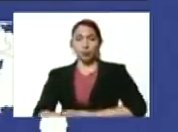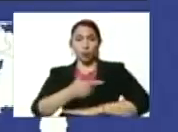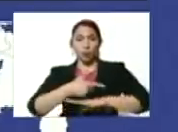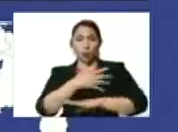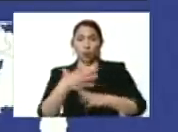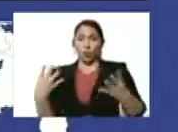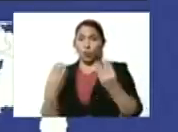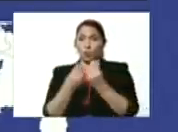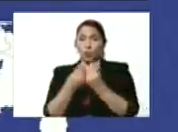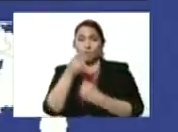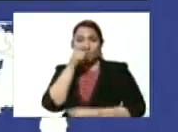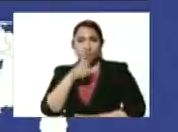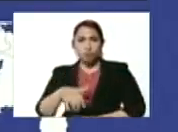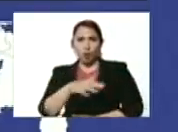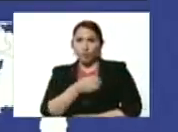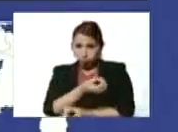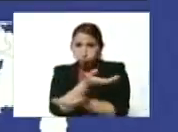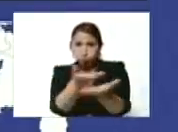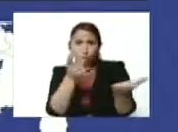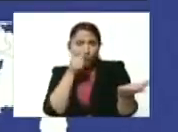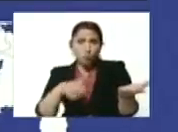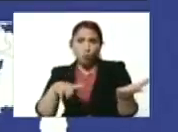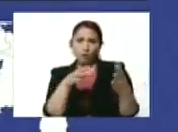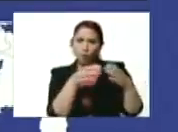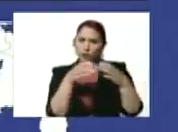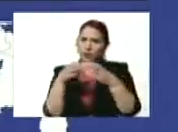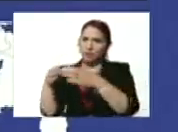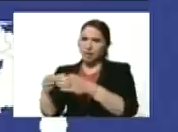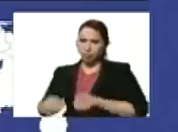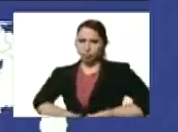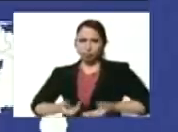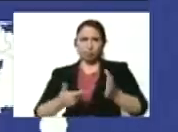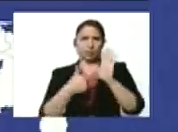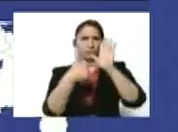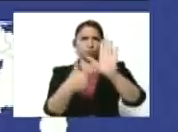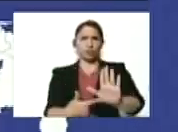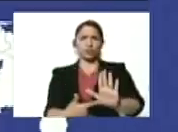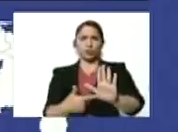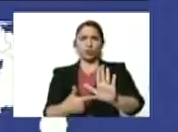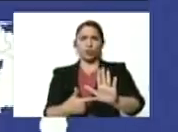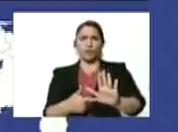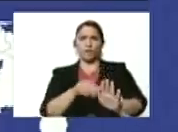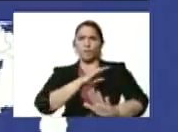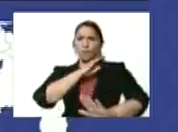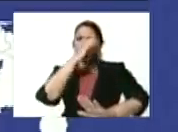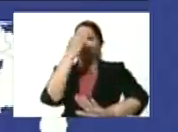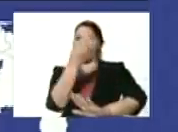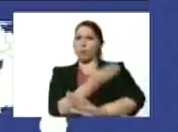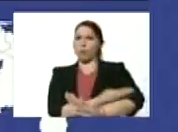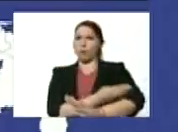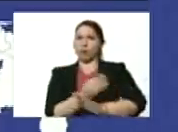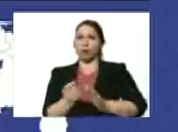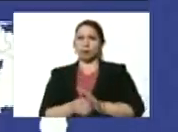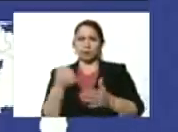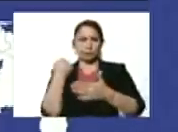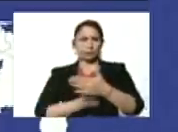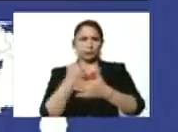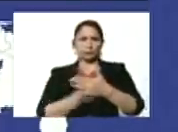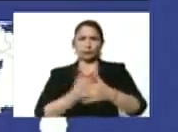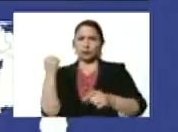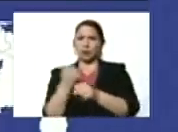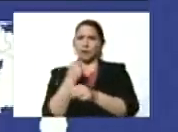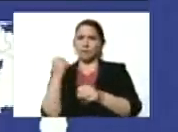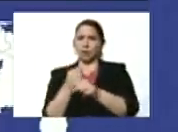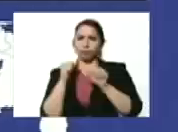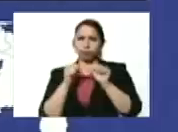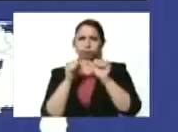el pueblo, ahí está el pueblo organizado, dando una demostración heroica de lucha, de trabajo permanente, de